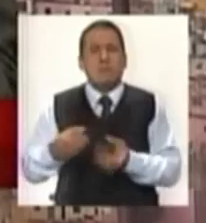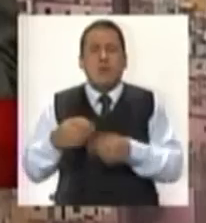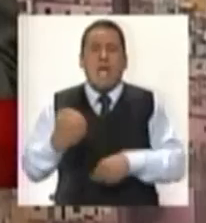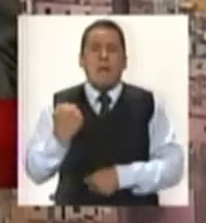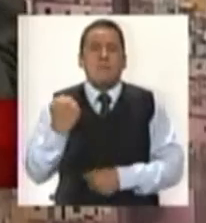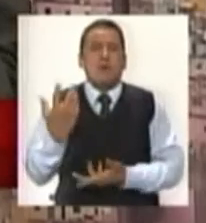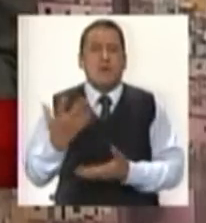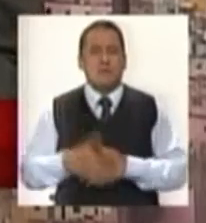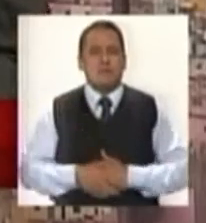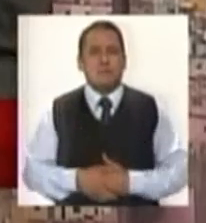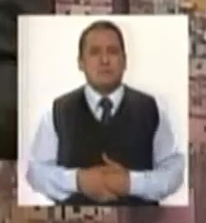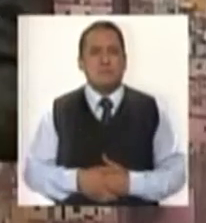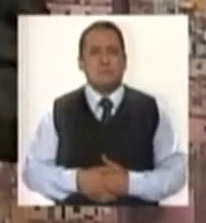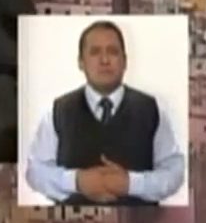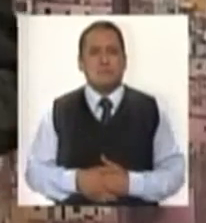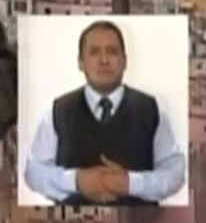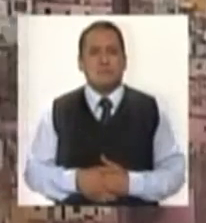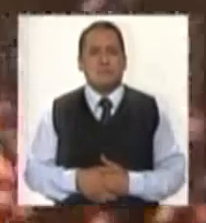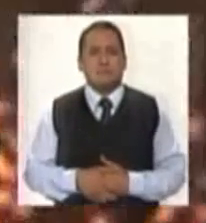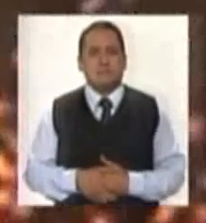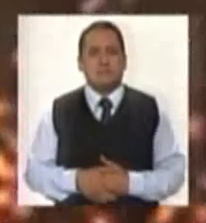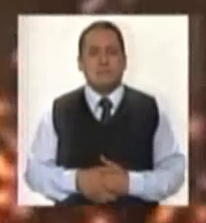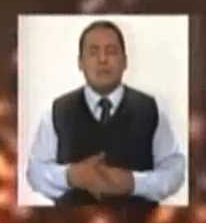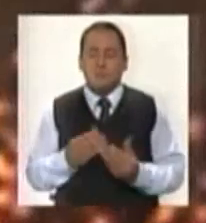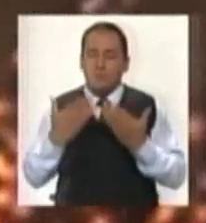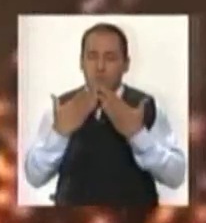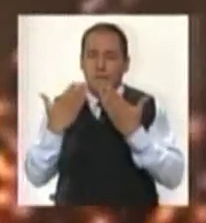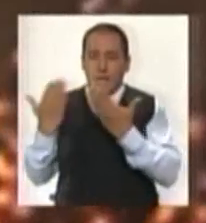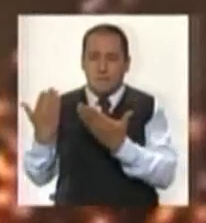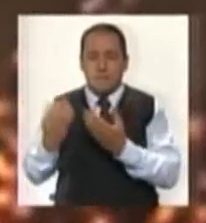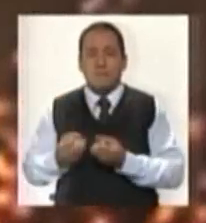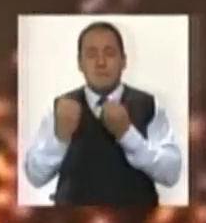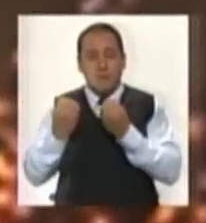apuro? Muy bien, muchas gracias por esa respuesta.